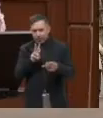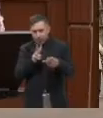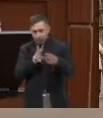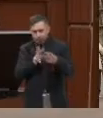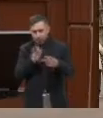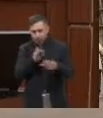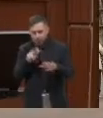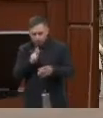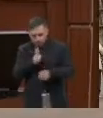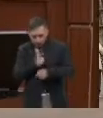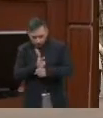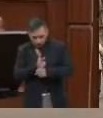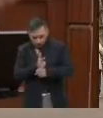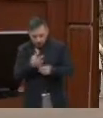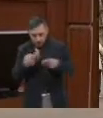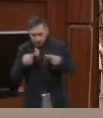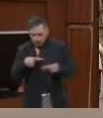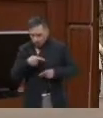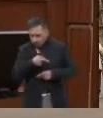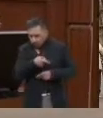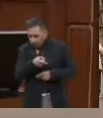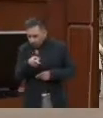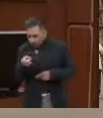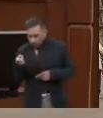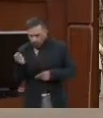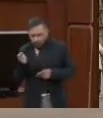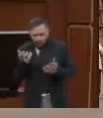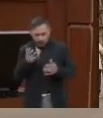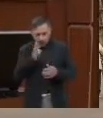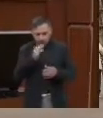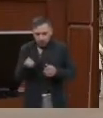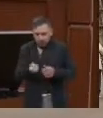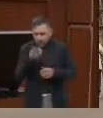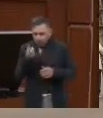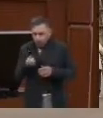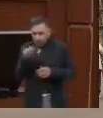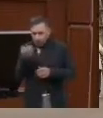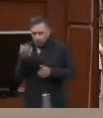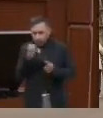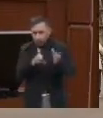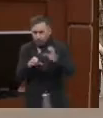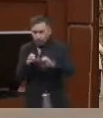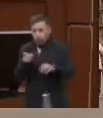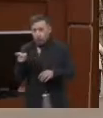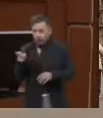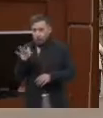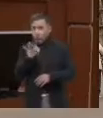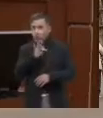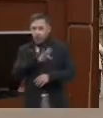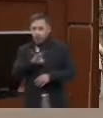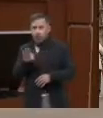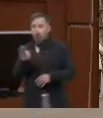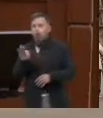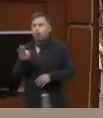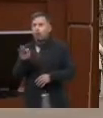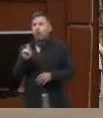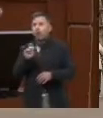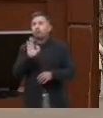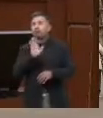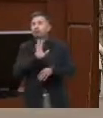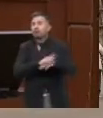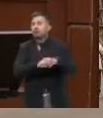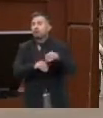cómo están actuando estas personas y podría haber hecho algún tipo de deslinde o